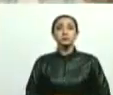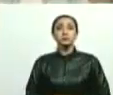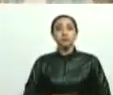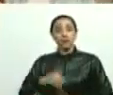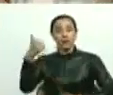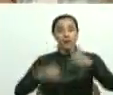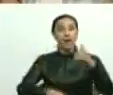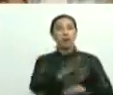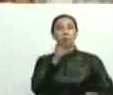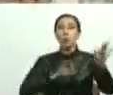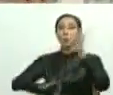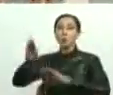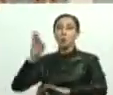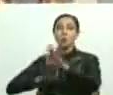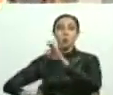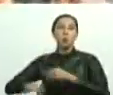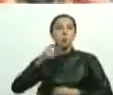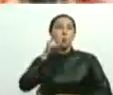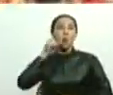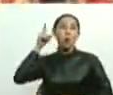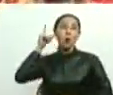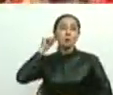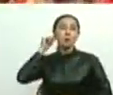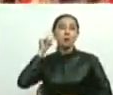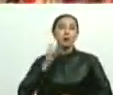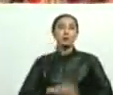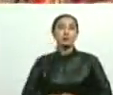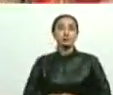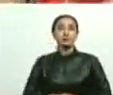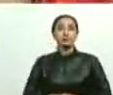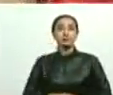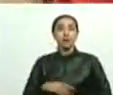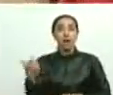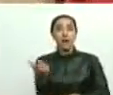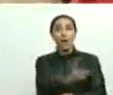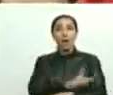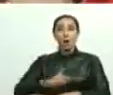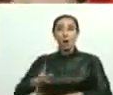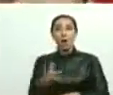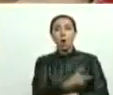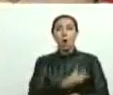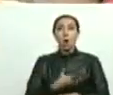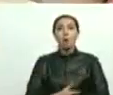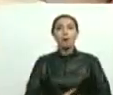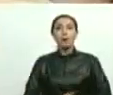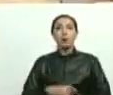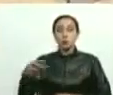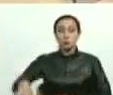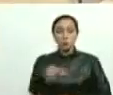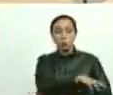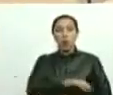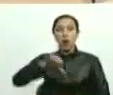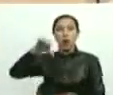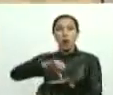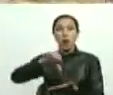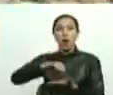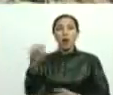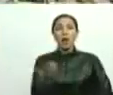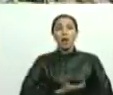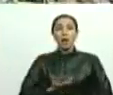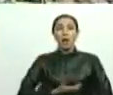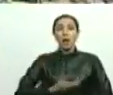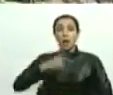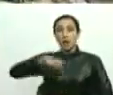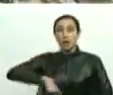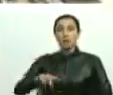precandidatos y precandidatas a las gobernaciones y a las ciudades capitales, a las alcaldías de las ciudades capitales de nuestro país